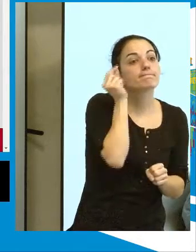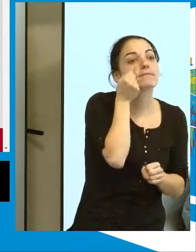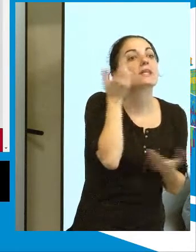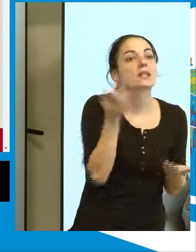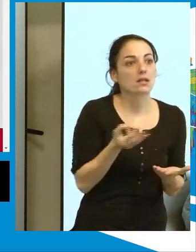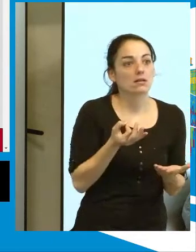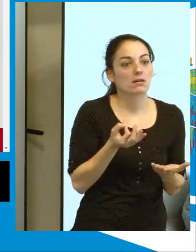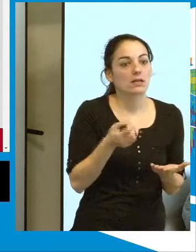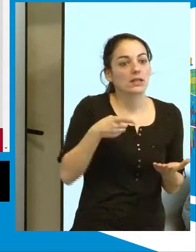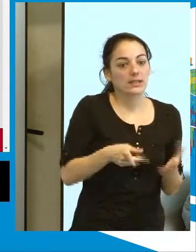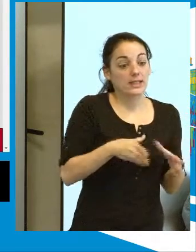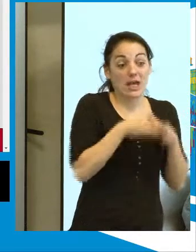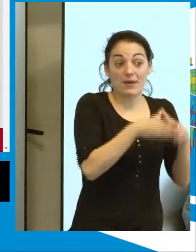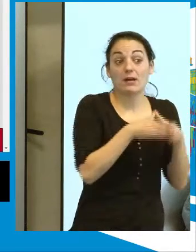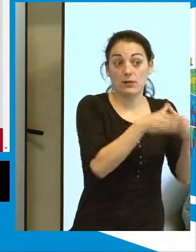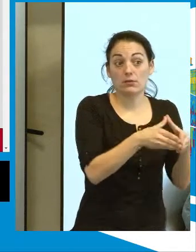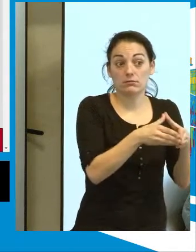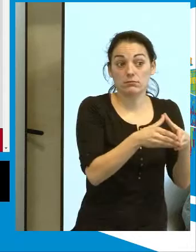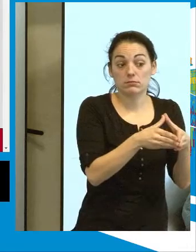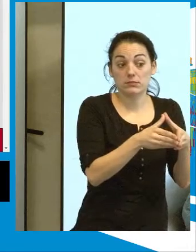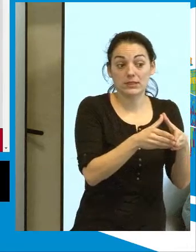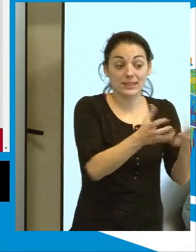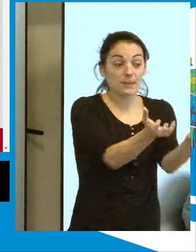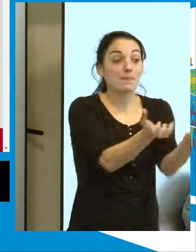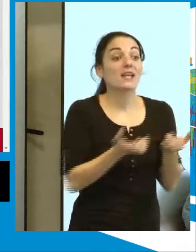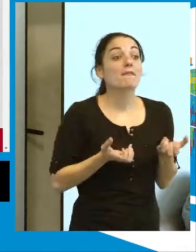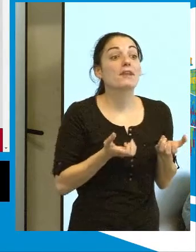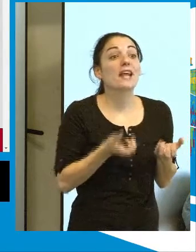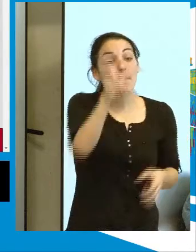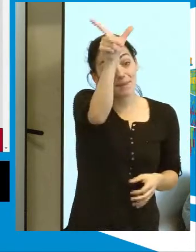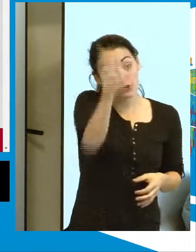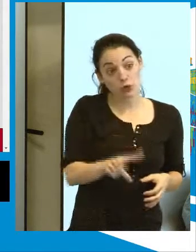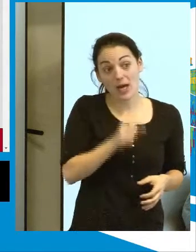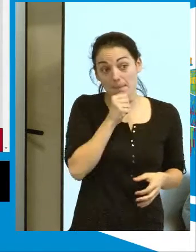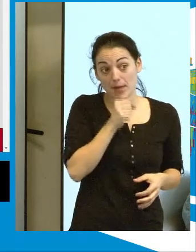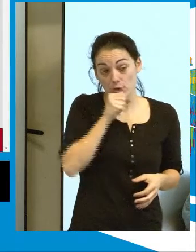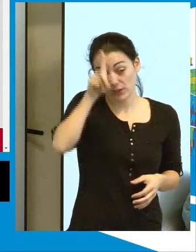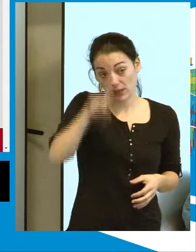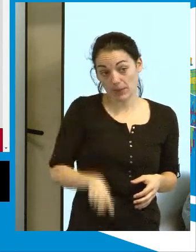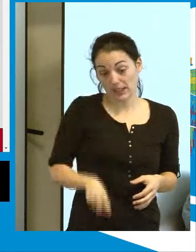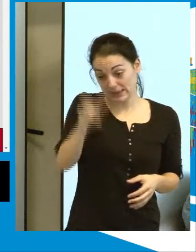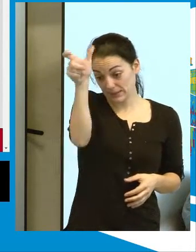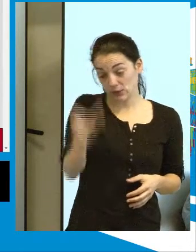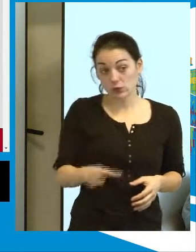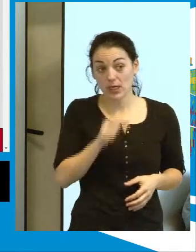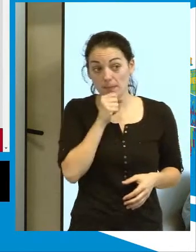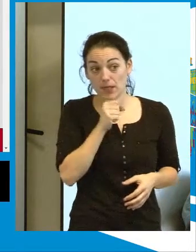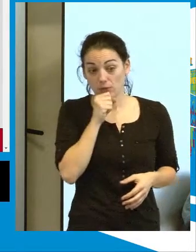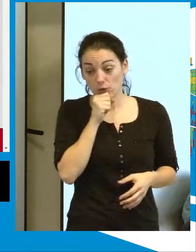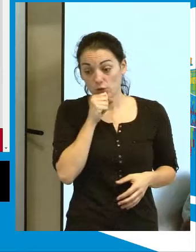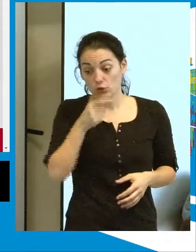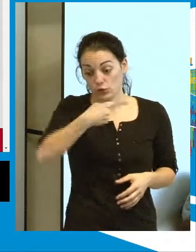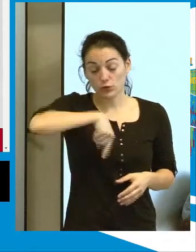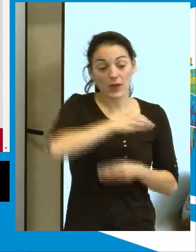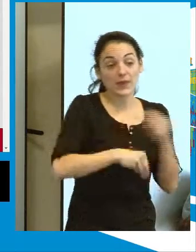que este tipo de navegación también beneficia a una persona mayor. Pasa que la persona mayor, nosotros lo que podemos hacer, porque las áreas,